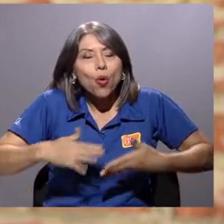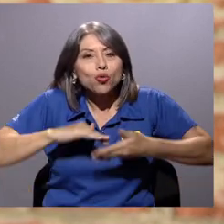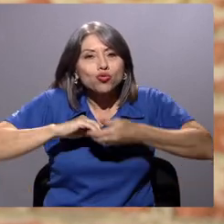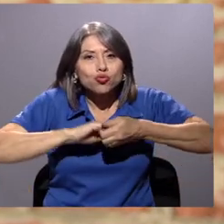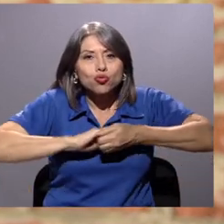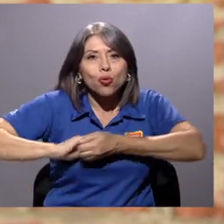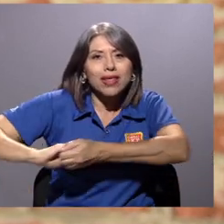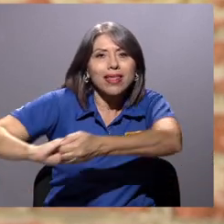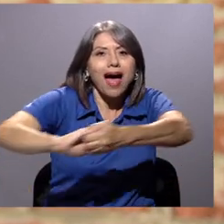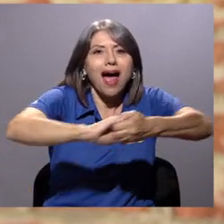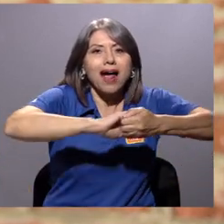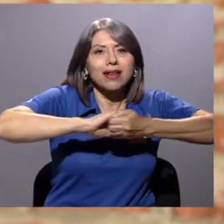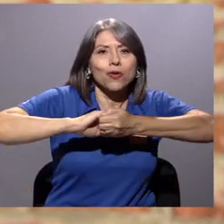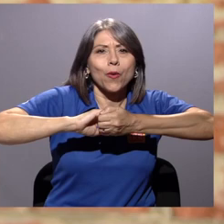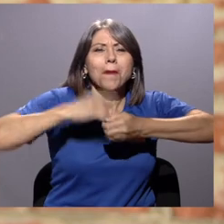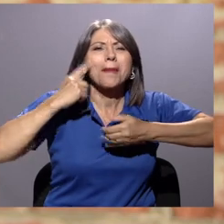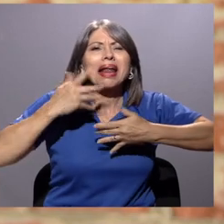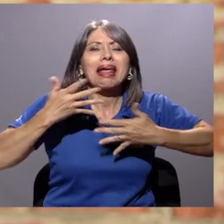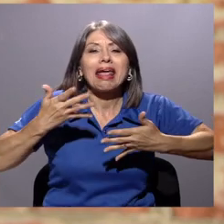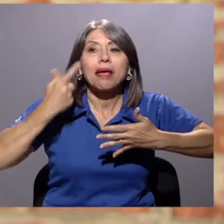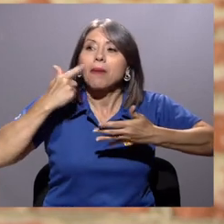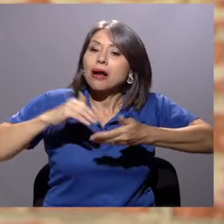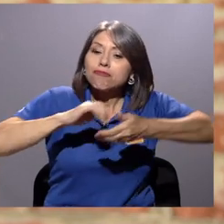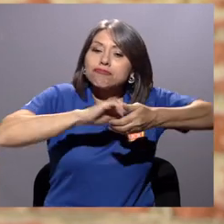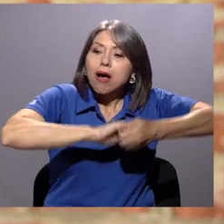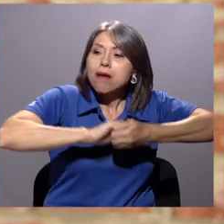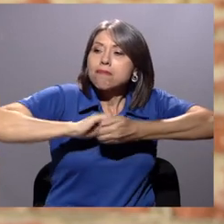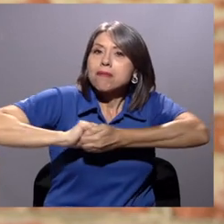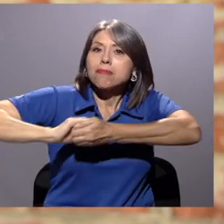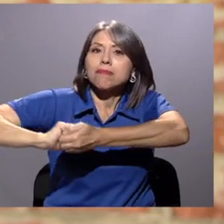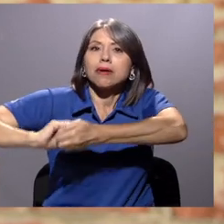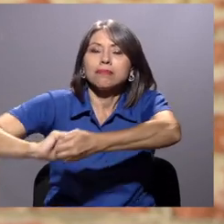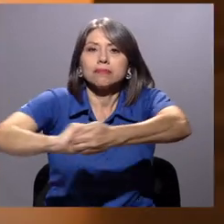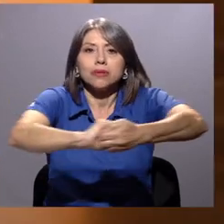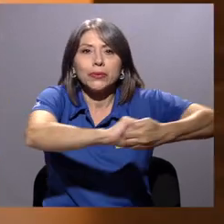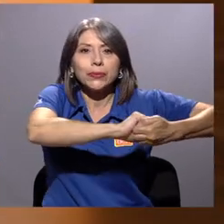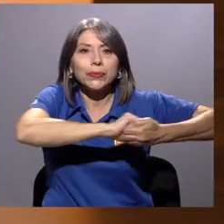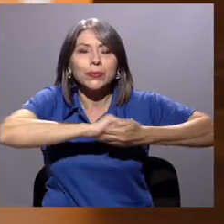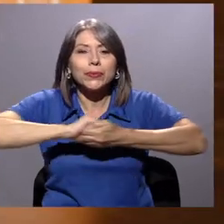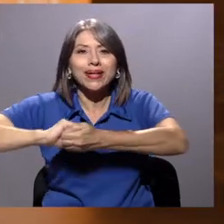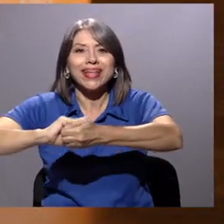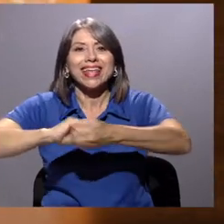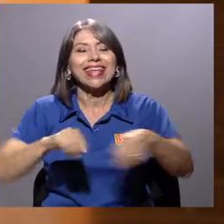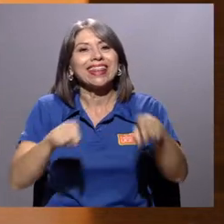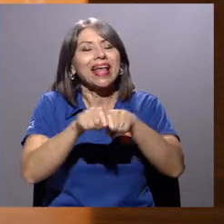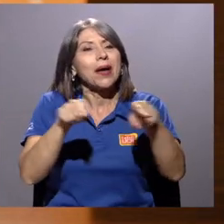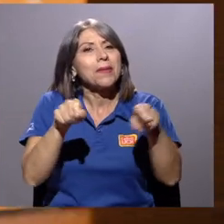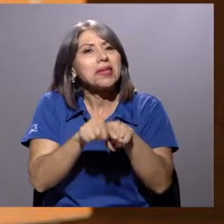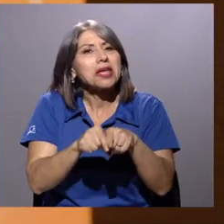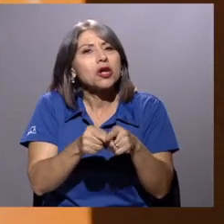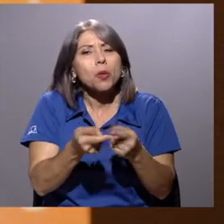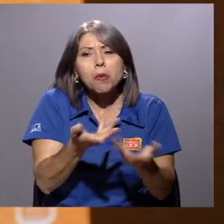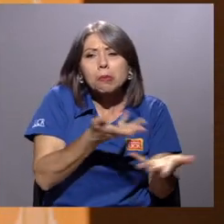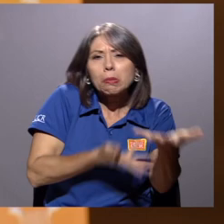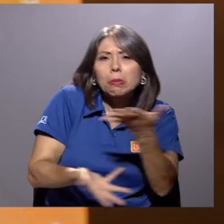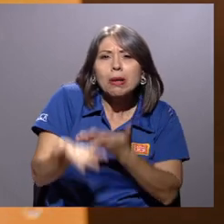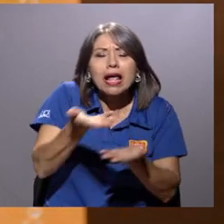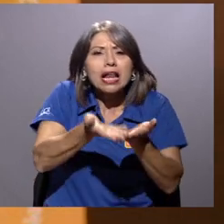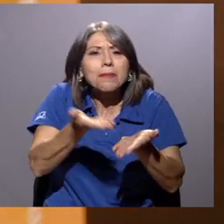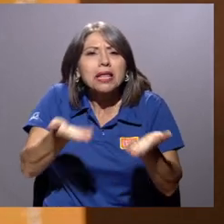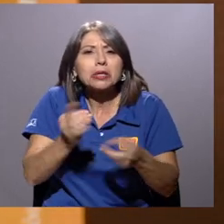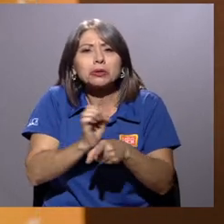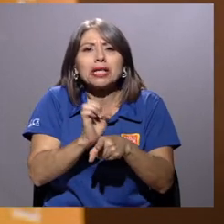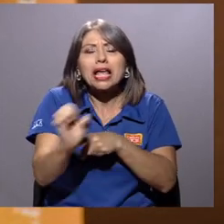encarga justamente de defender la fraternidad, pero también de denunciar todos aquellos elementos bélicos,